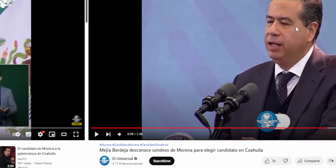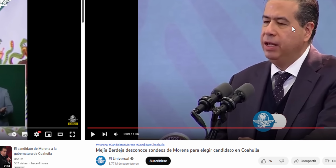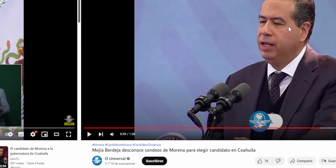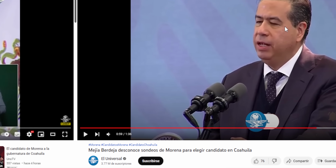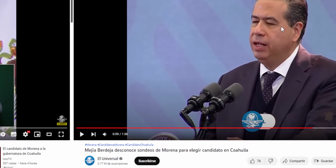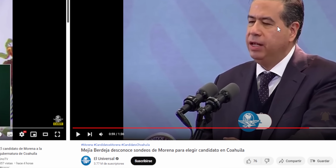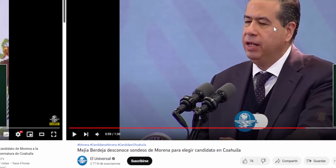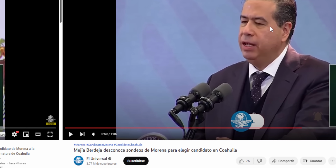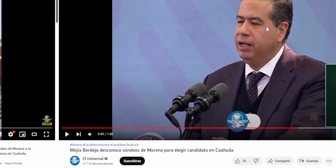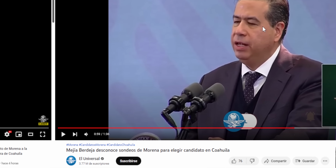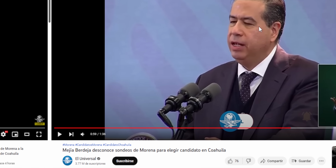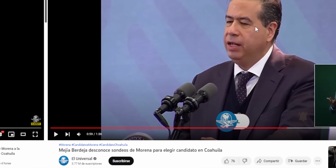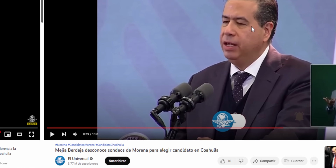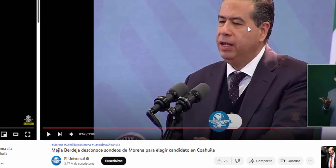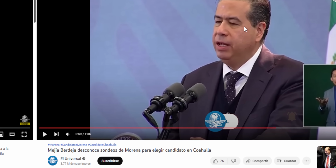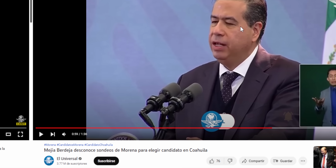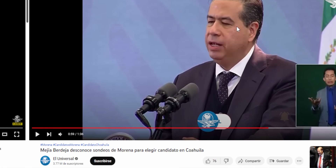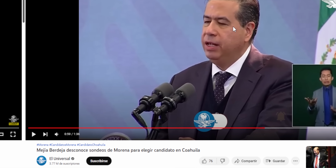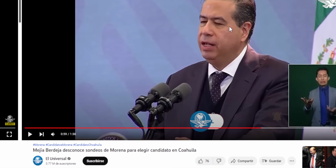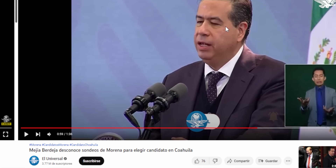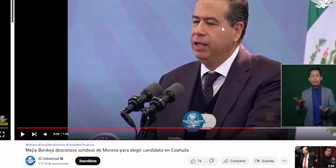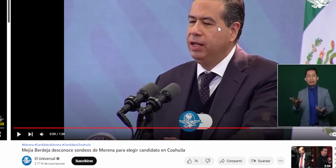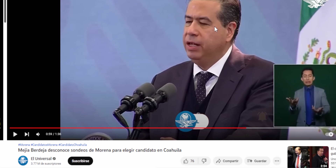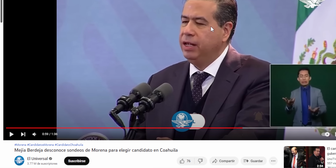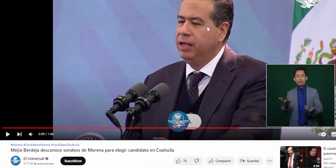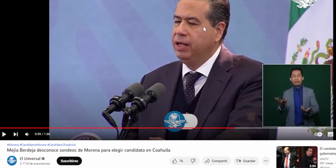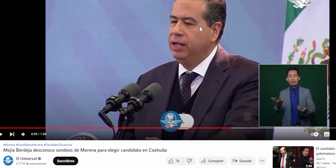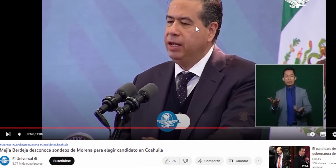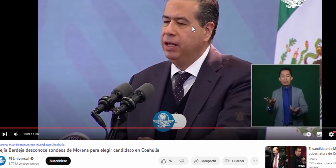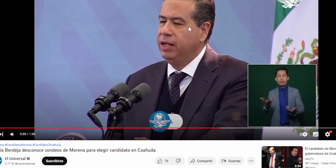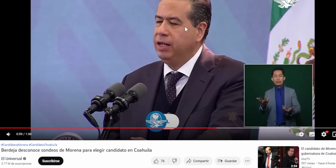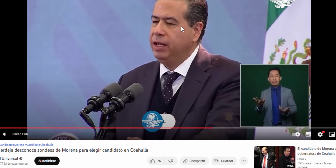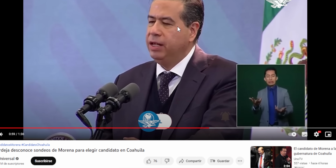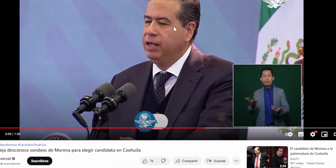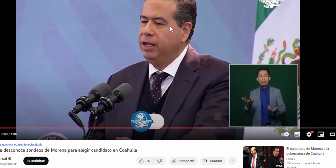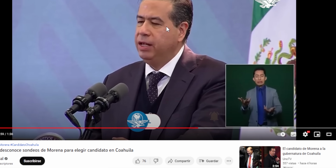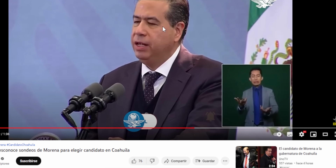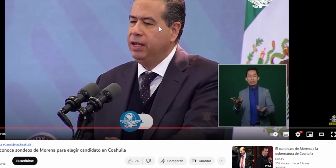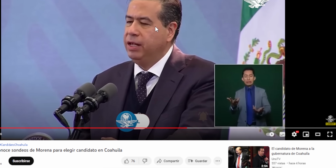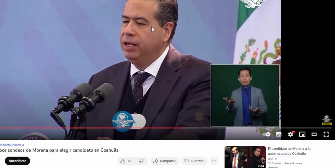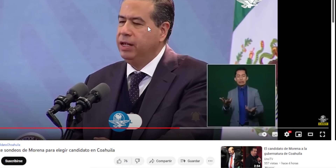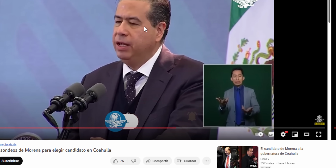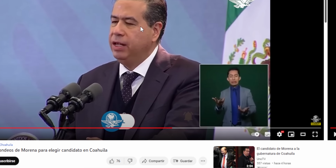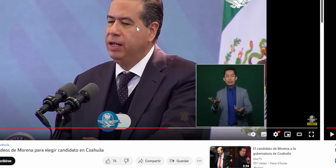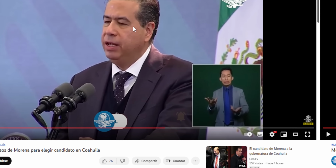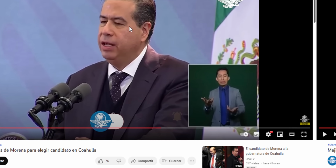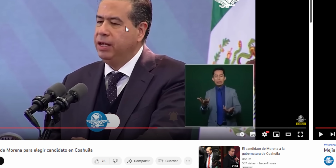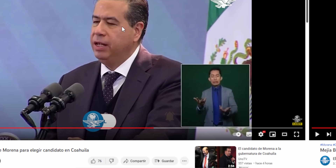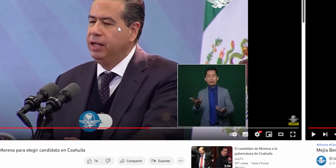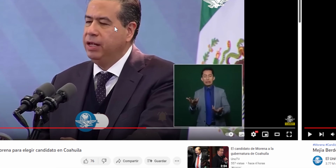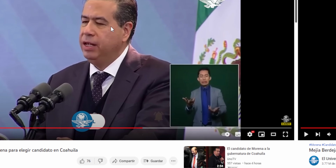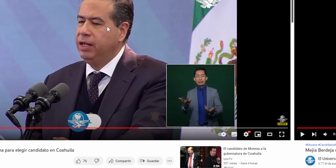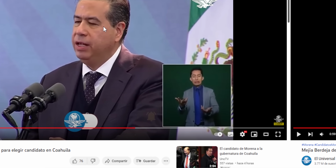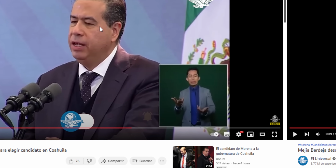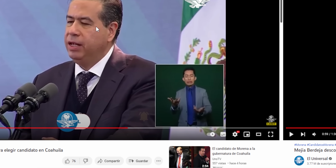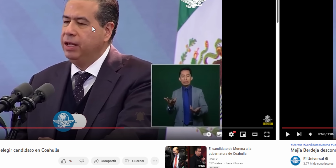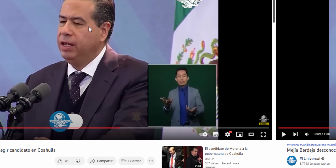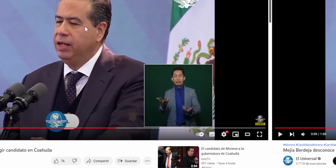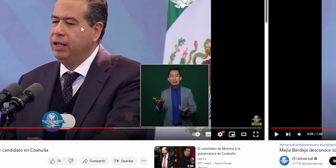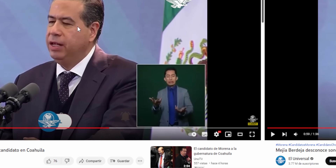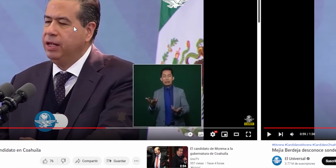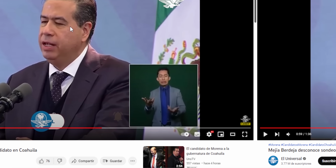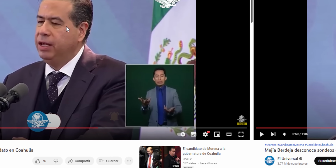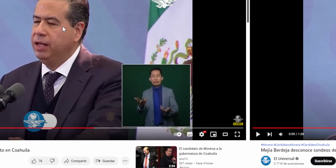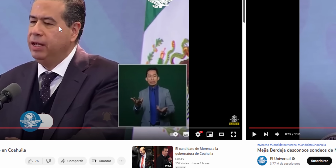y no solamente casos en los cuales digan Pues es que no se puede demostrar nada porque no hay videos okay